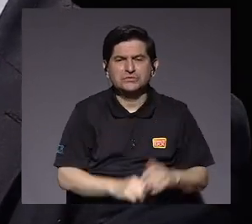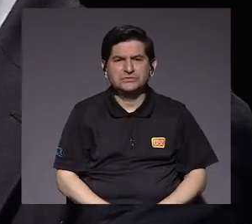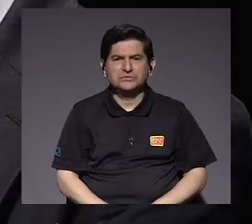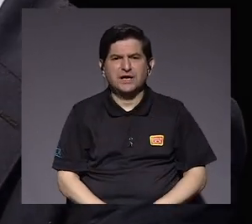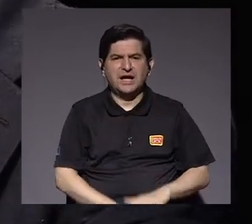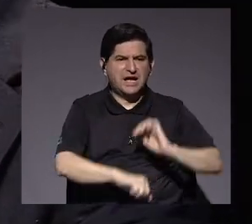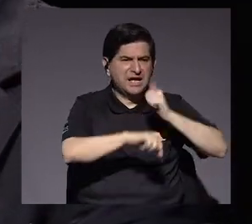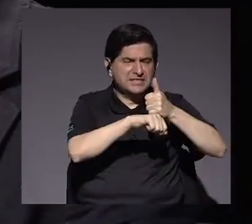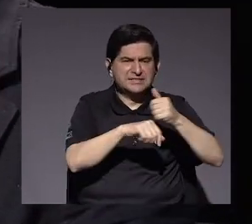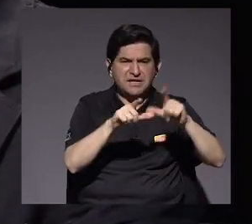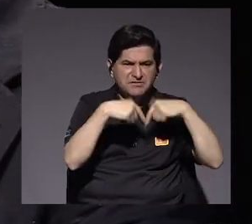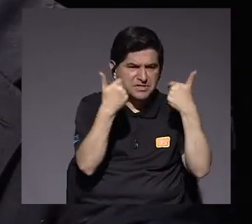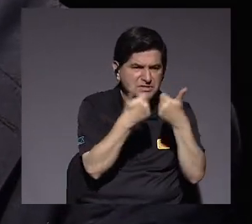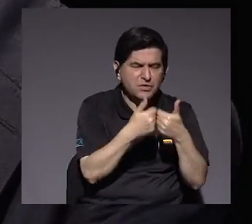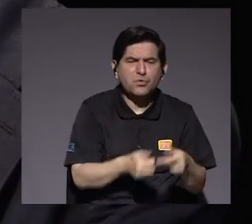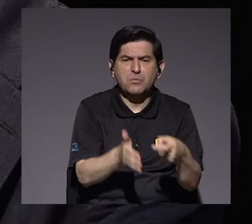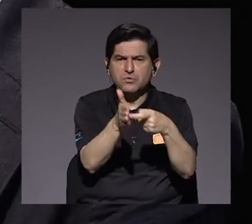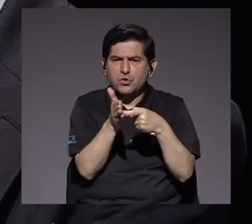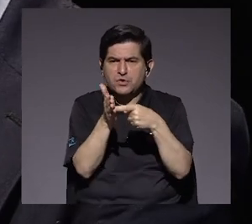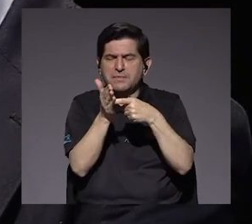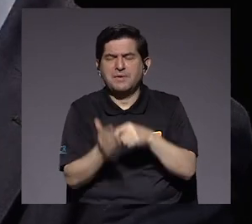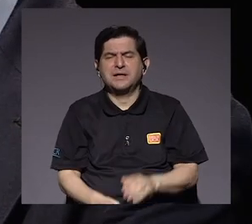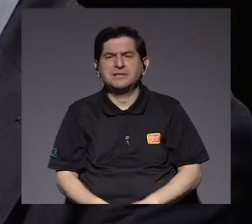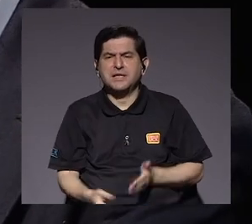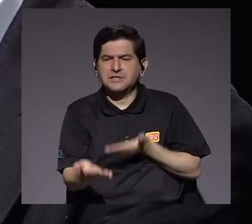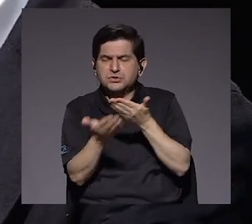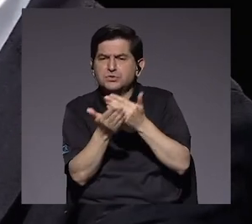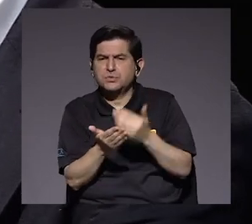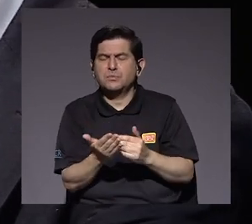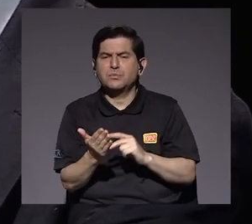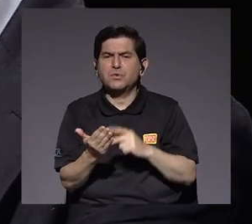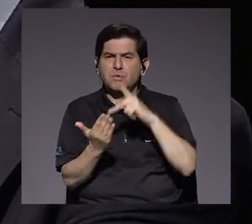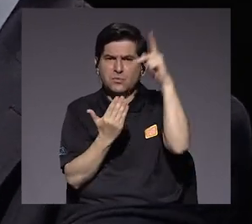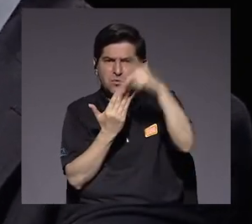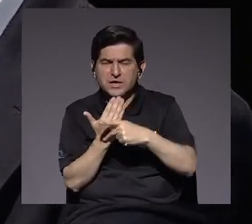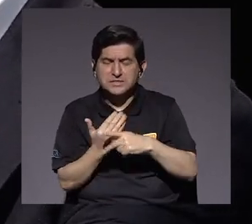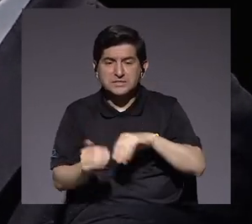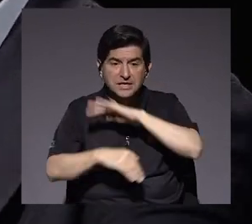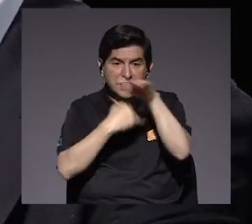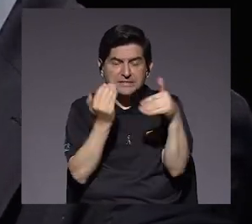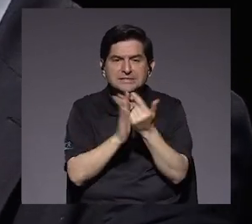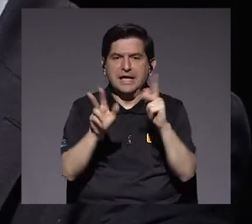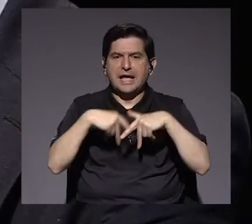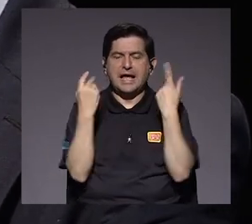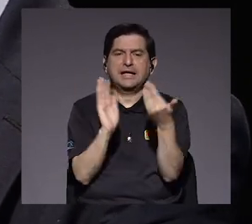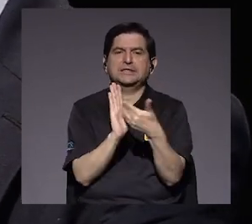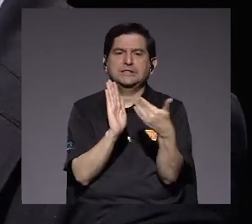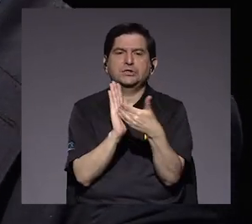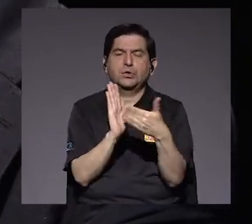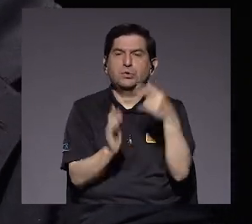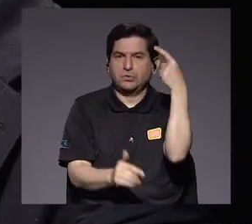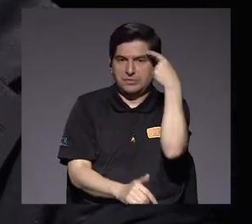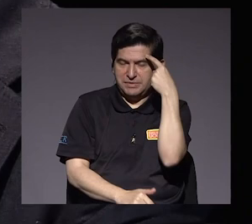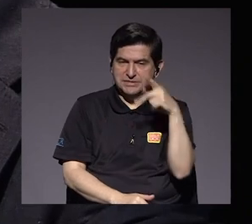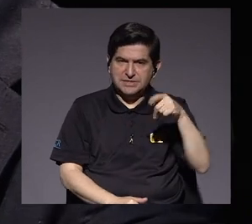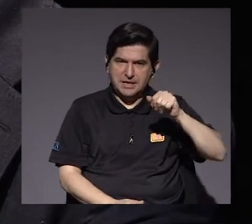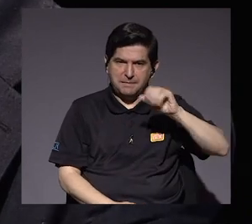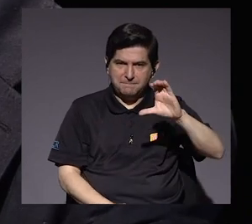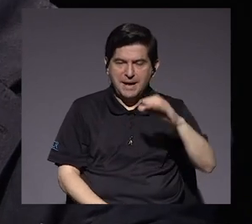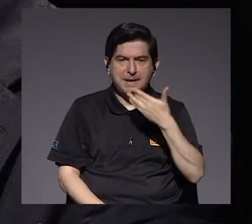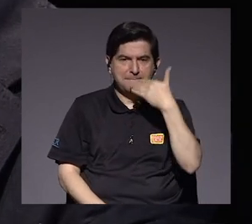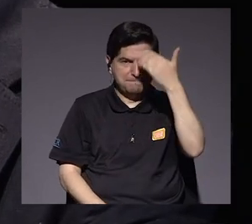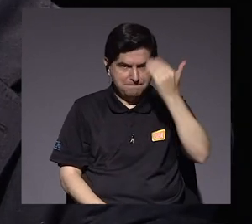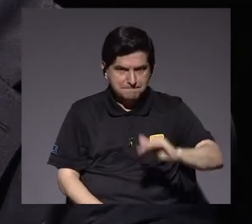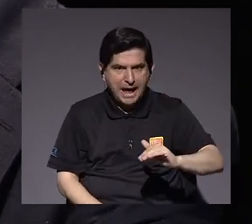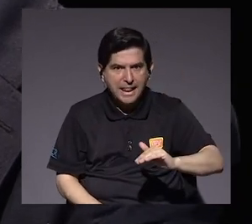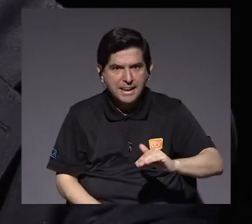estructurales. Entonces la formación de cuadro, la canalización de demandas o las propuestas programáticas son dolencias en todos los partidos, y hace pensar entonces que si